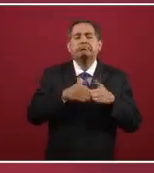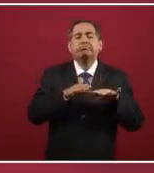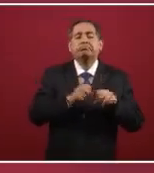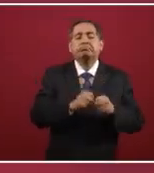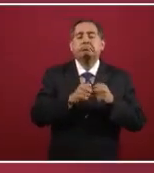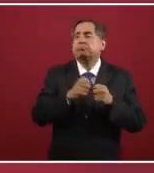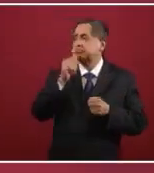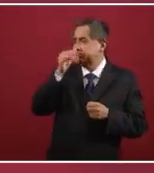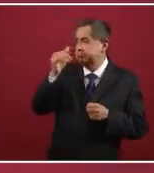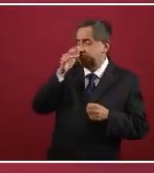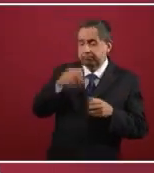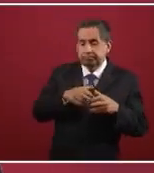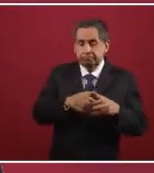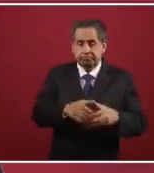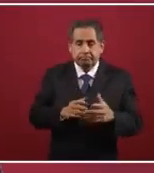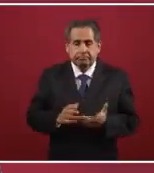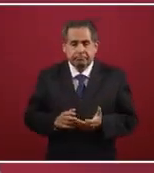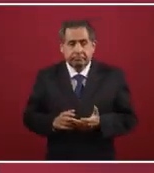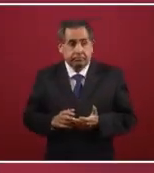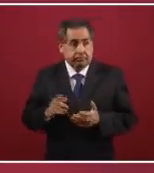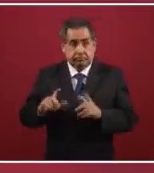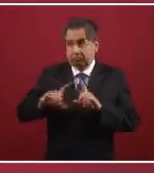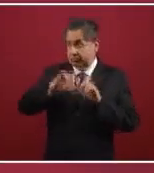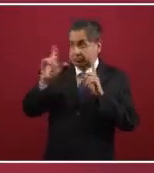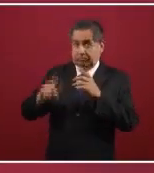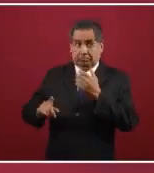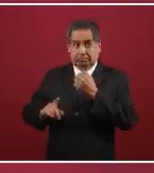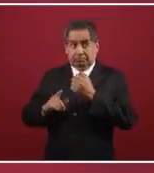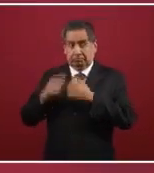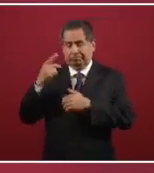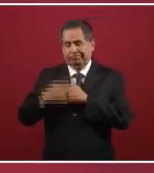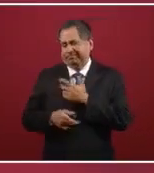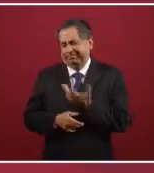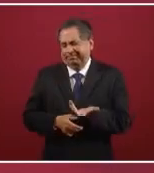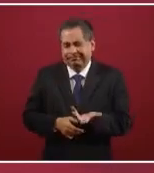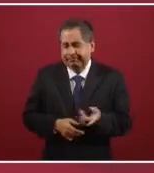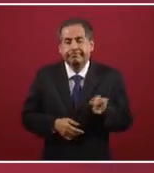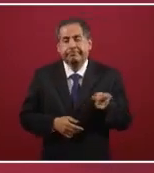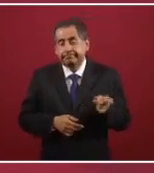grave o que pusiera en peligro al régimen.